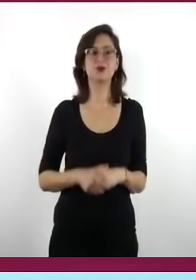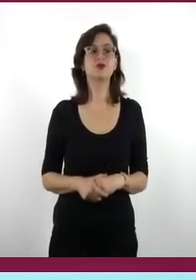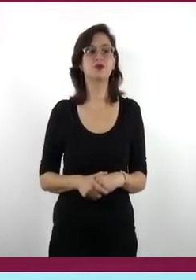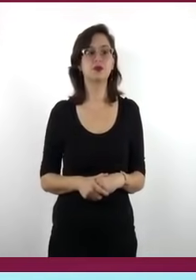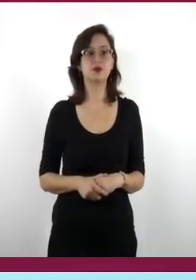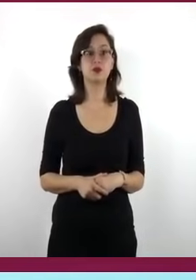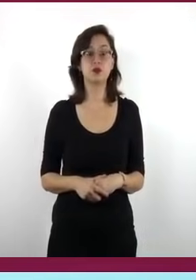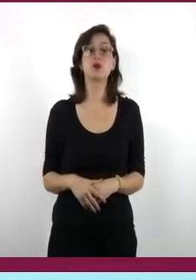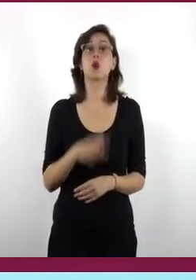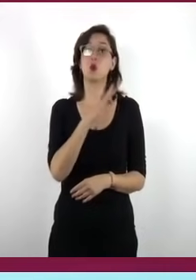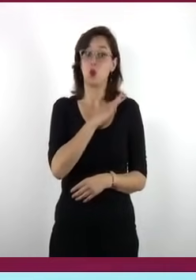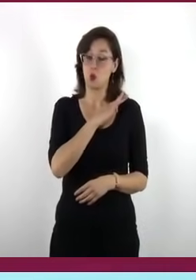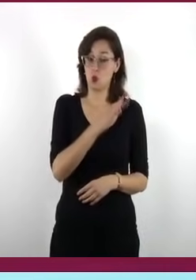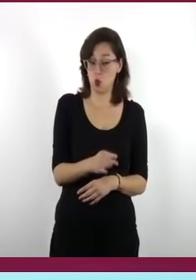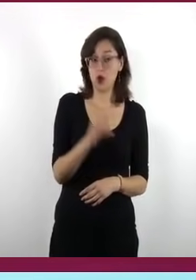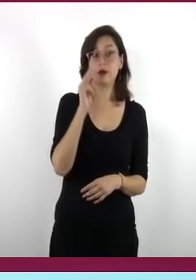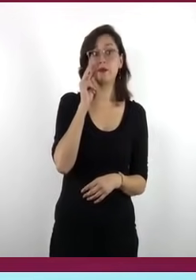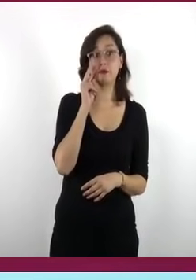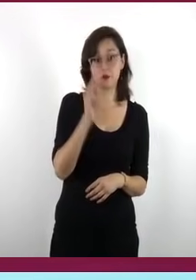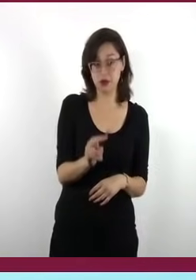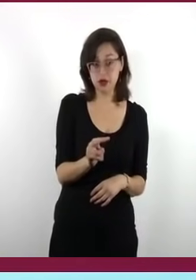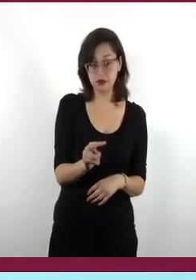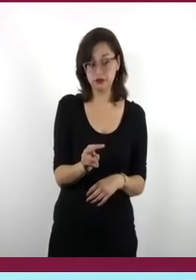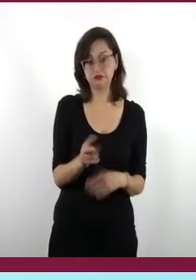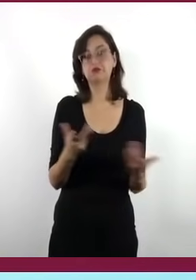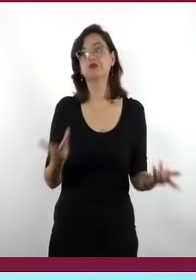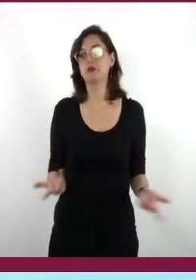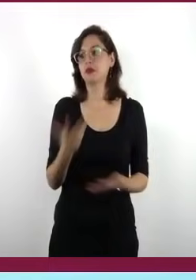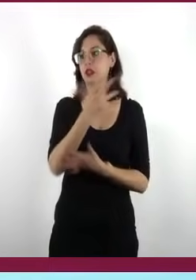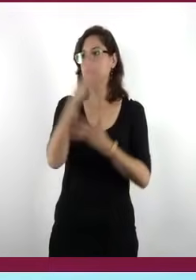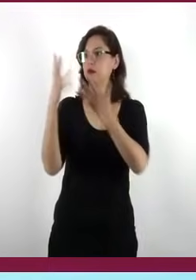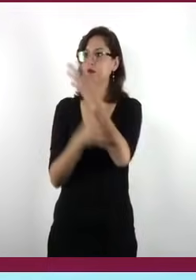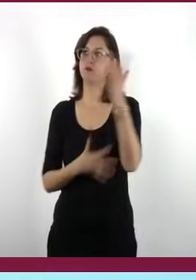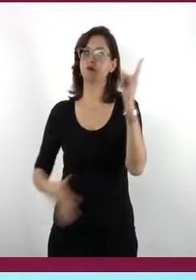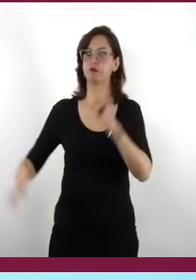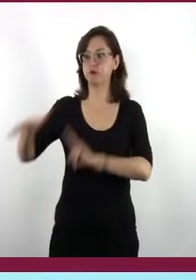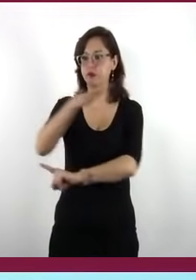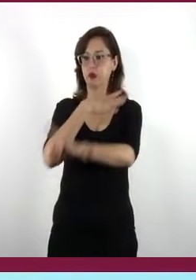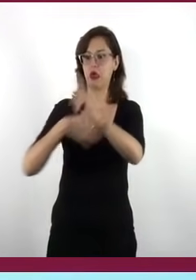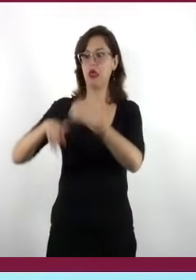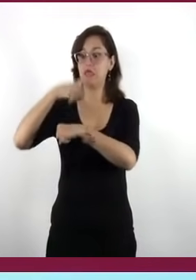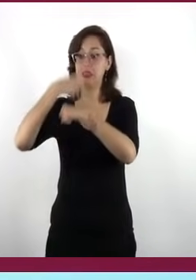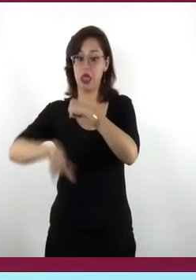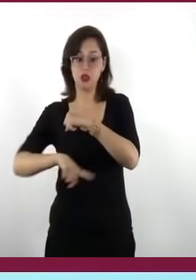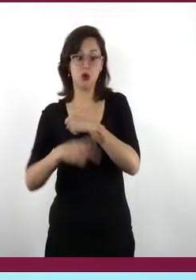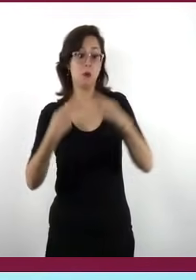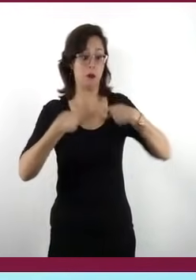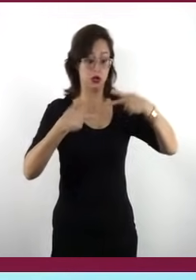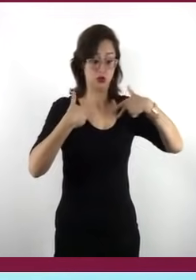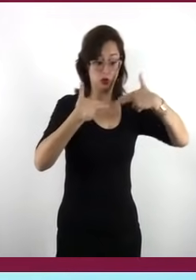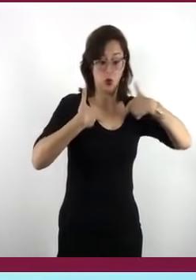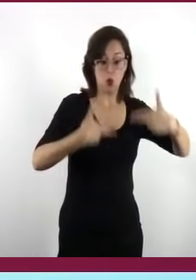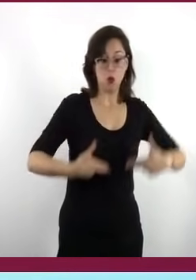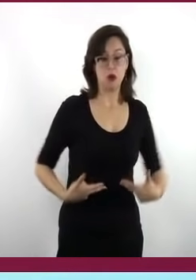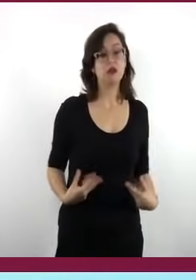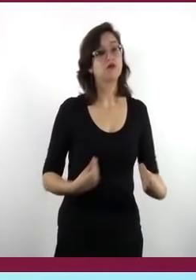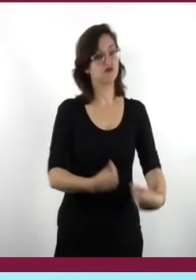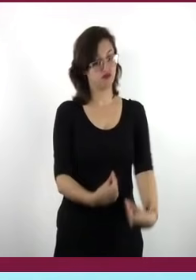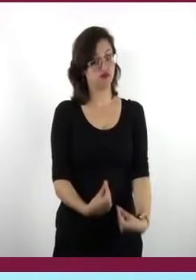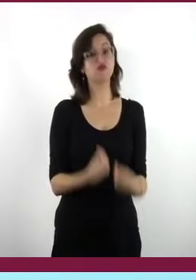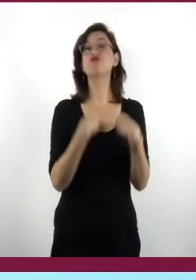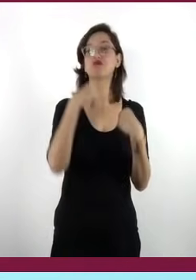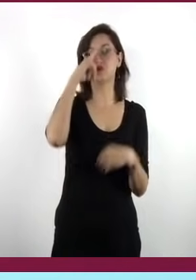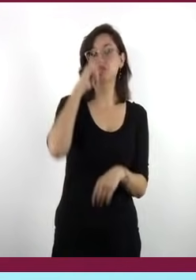Como vemos, hay una relación entre el deterioro del medio ambiente y la calidad de vida de la población en